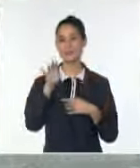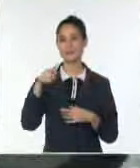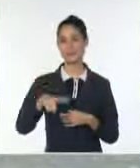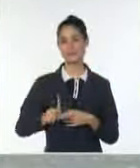noticias